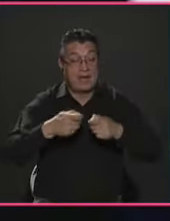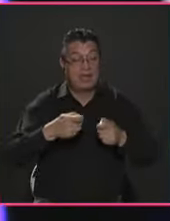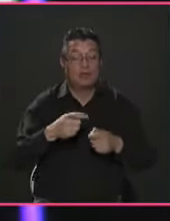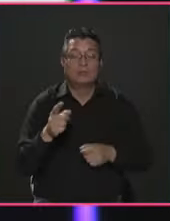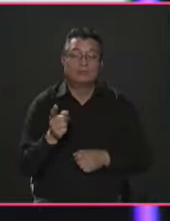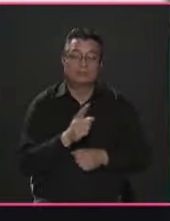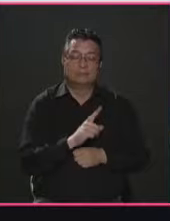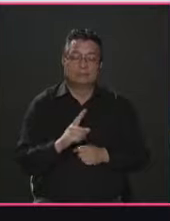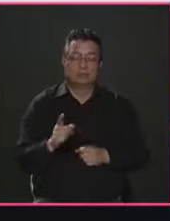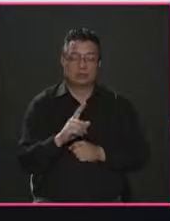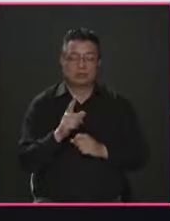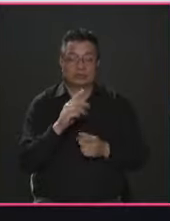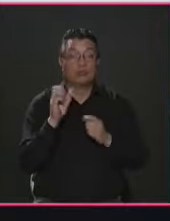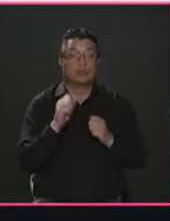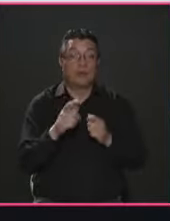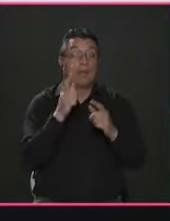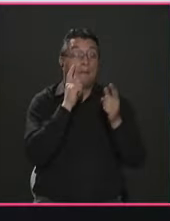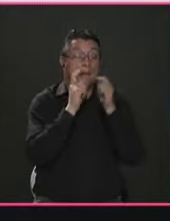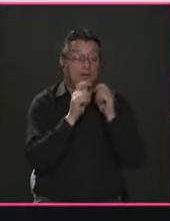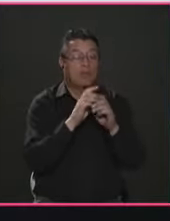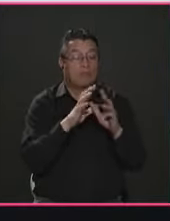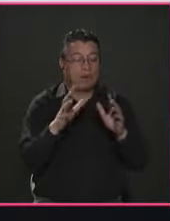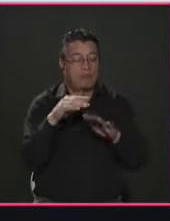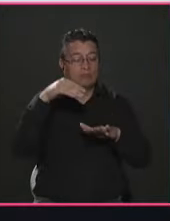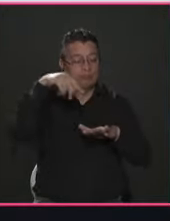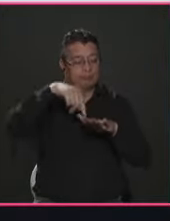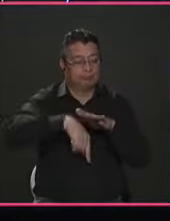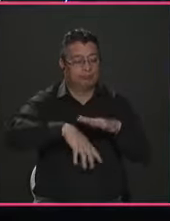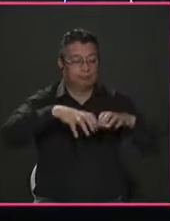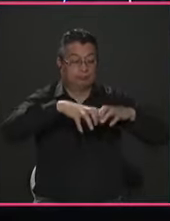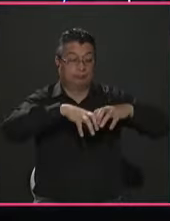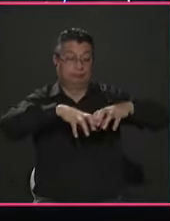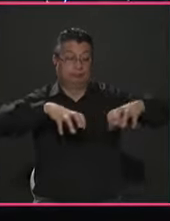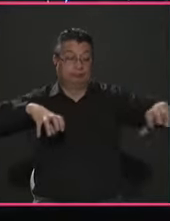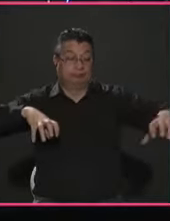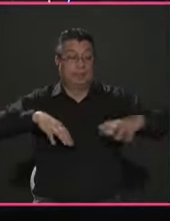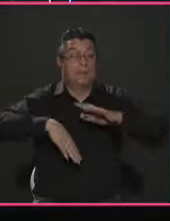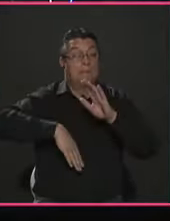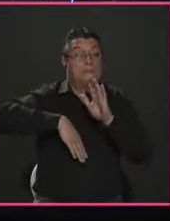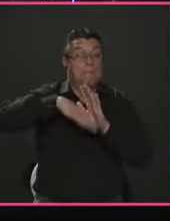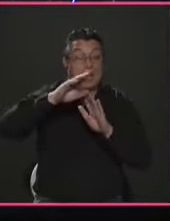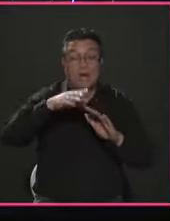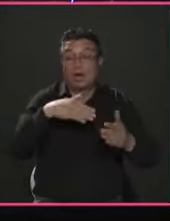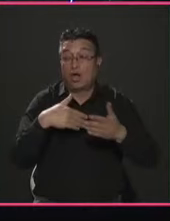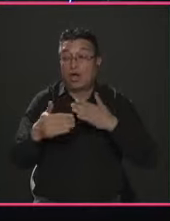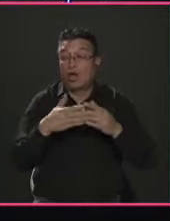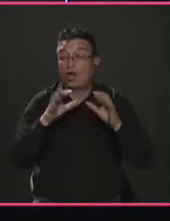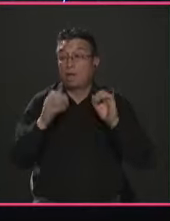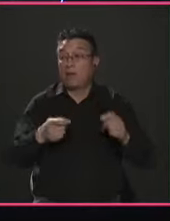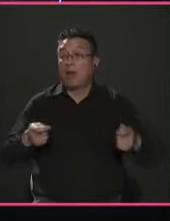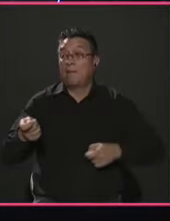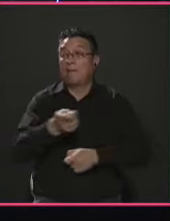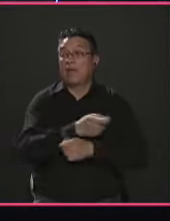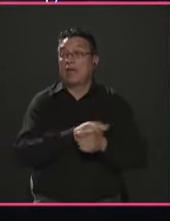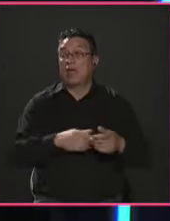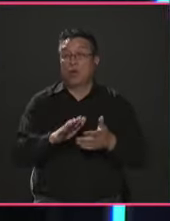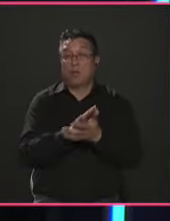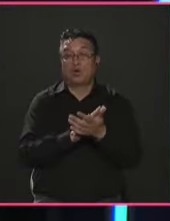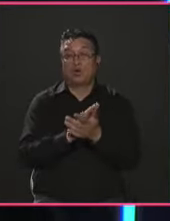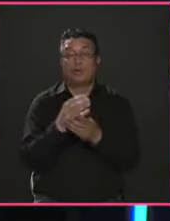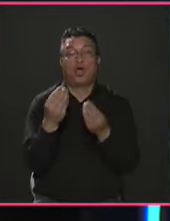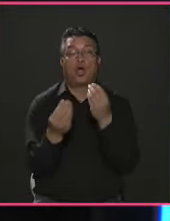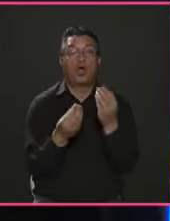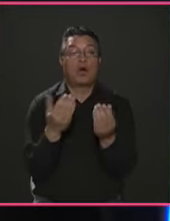no corren el riesgo serio de profundizar brechas sí las tradicionales lógicas de mercado por ejemplo de cómo el